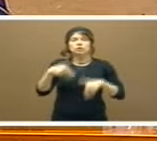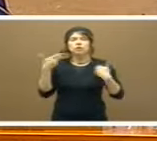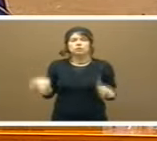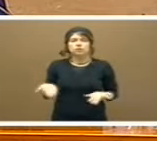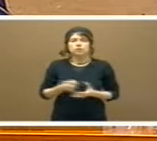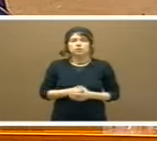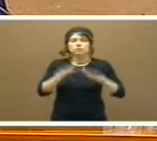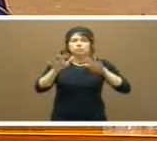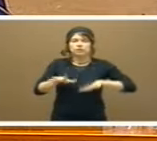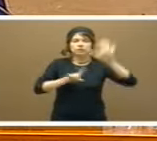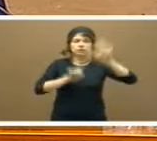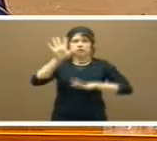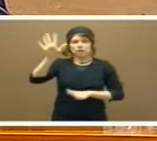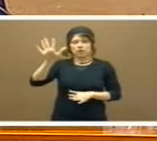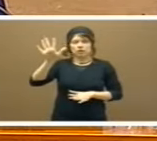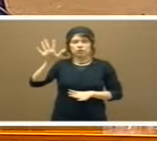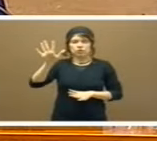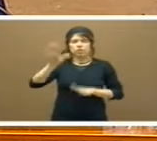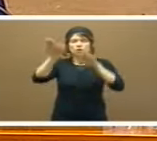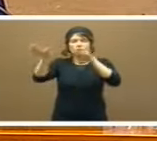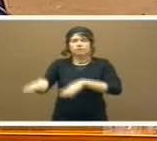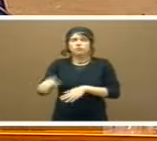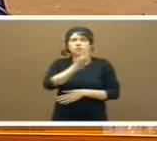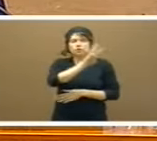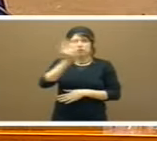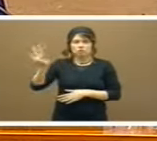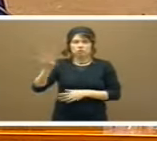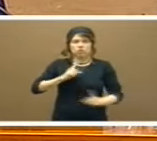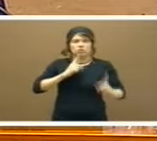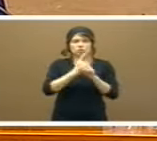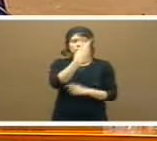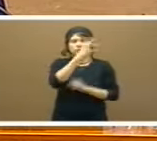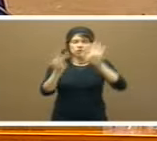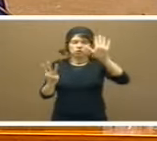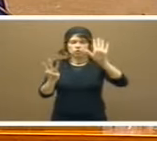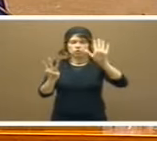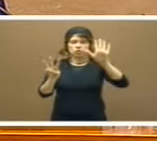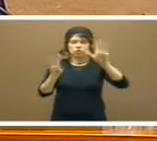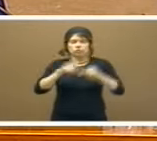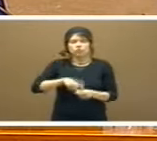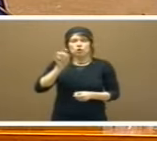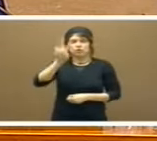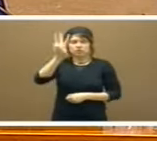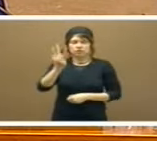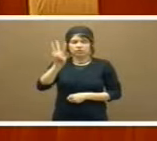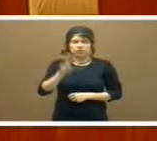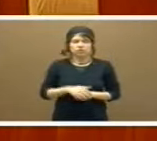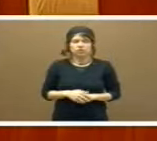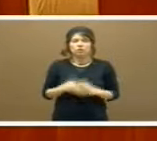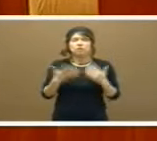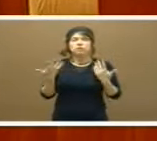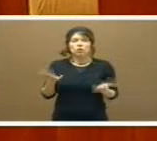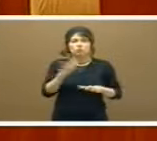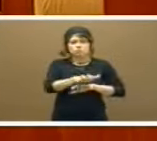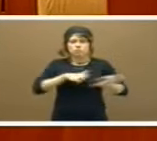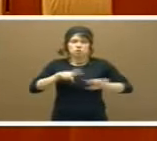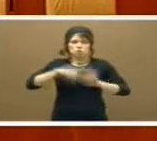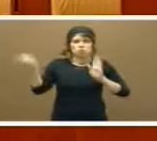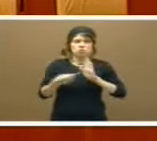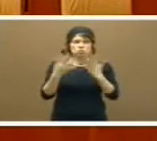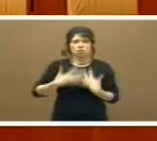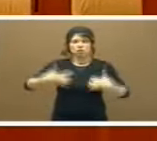siguiente. Presentes 65, votos a favor 34, en contra 28, 3 abstenciones. Por la mayoría absoluta